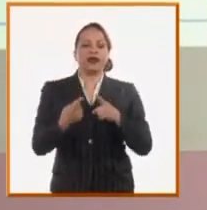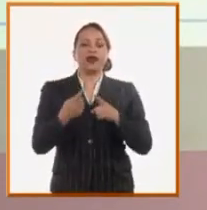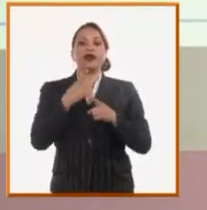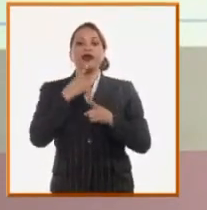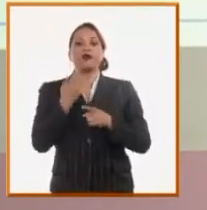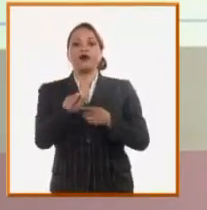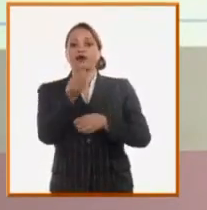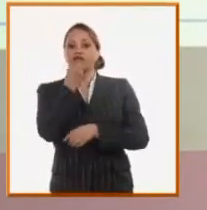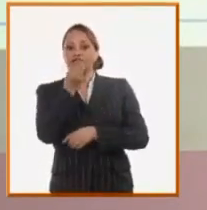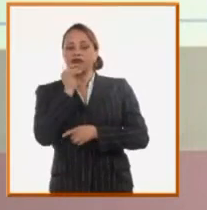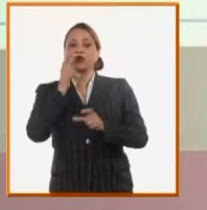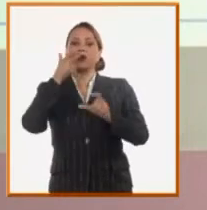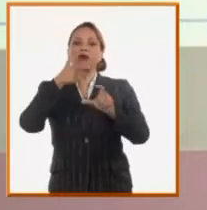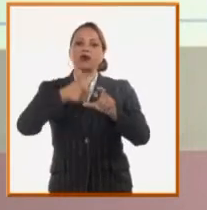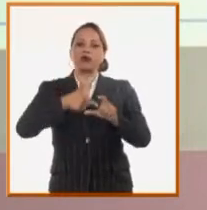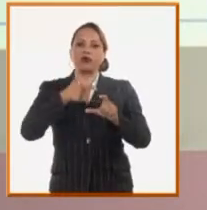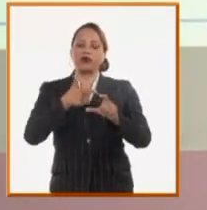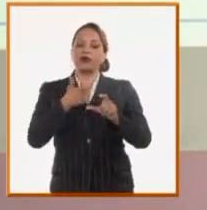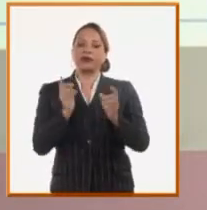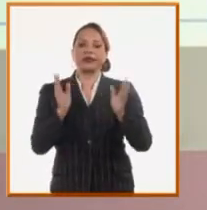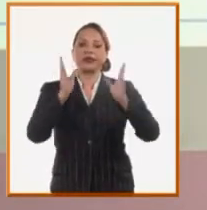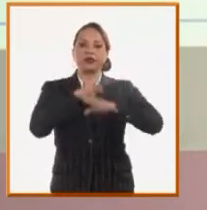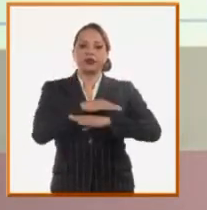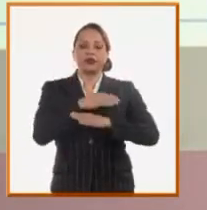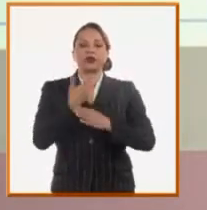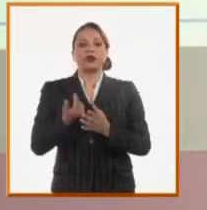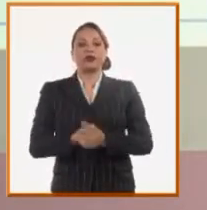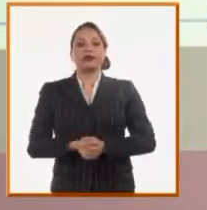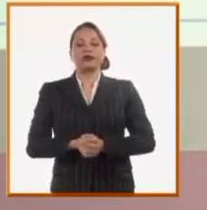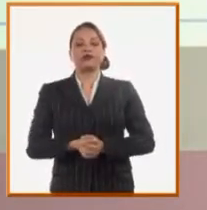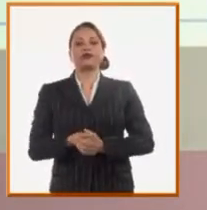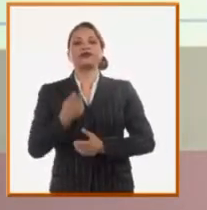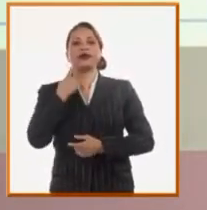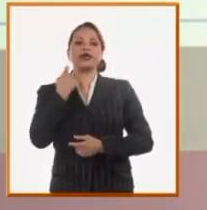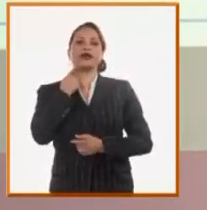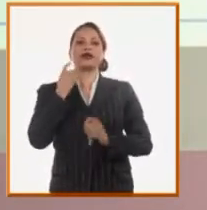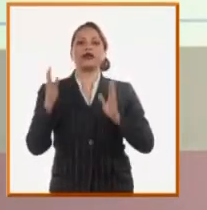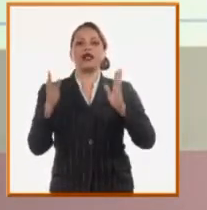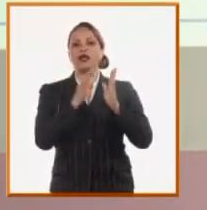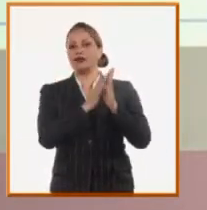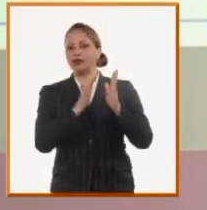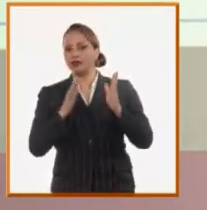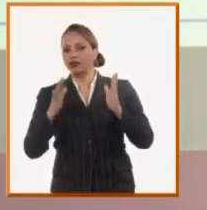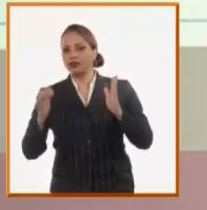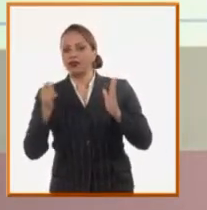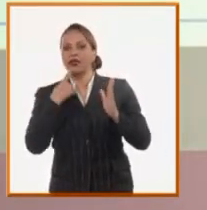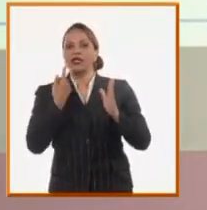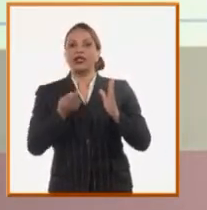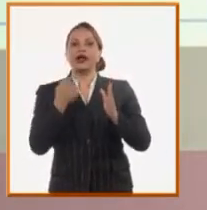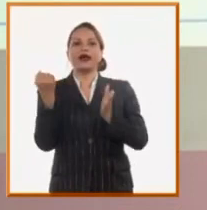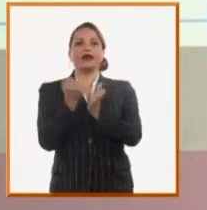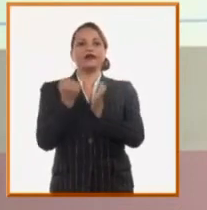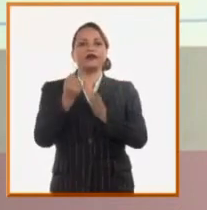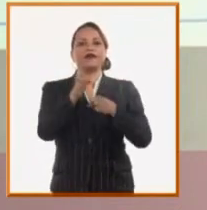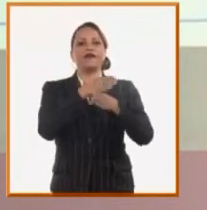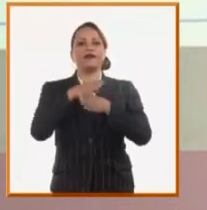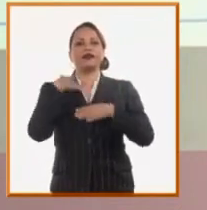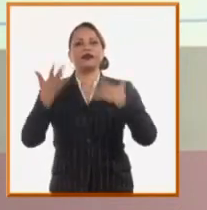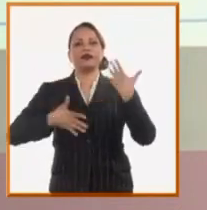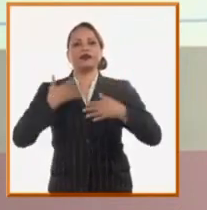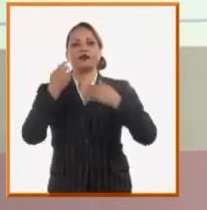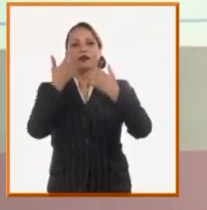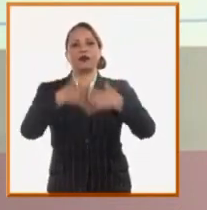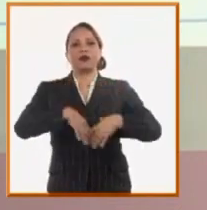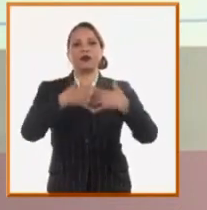insumos y de combustible. Ha sido persistente durante el transcurso del año la paralización, la ralentización de un conjunto de actividades productivas